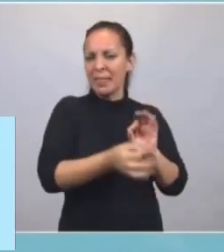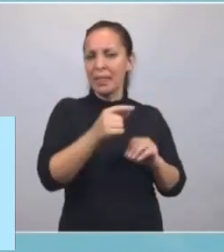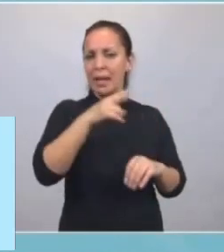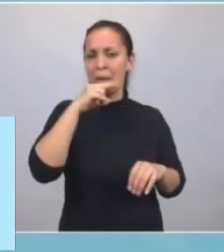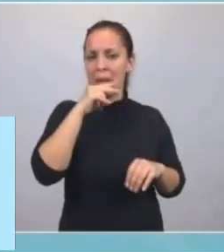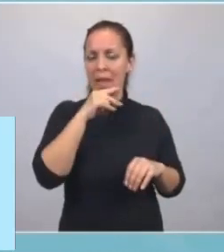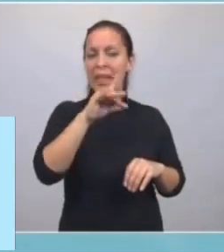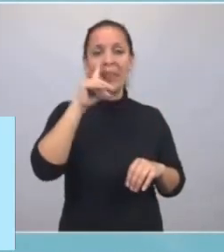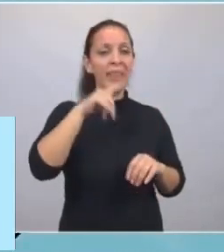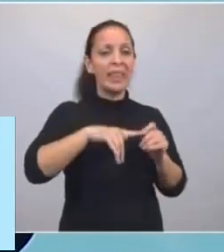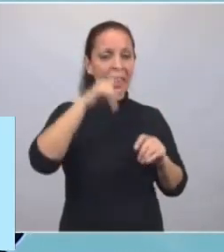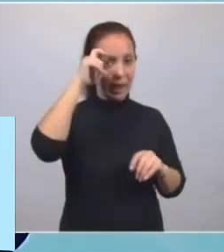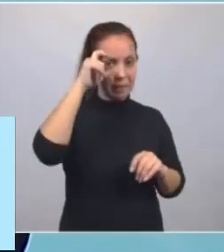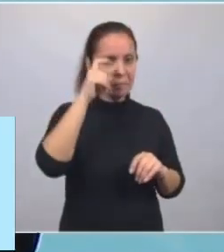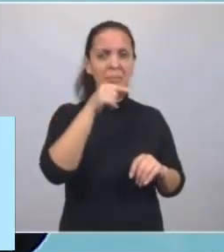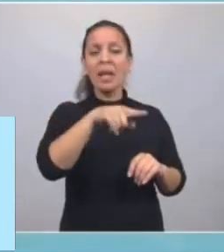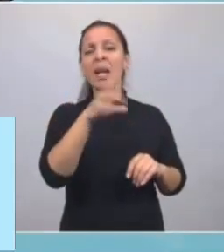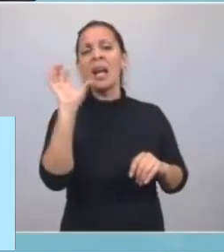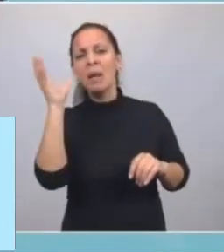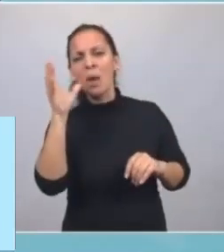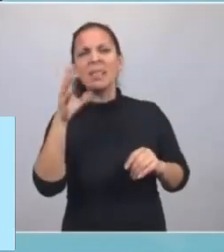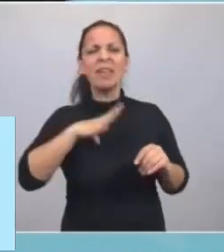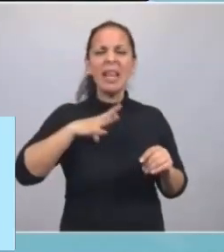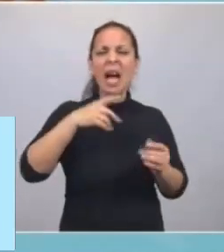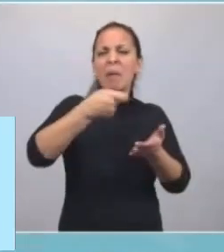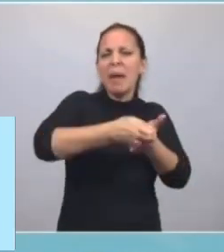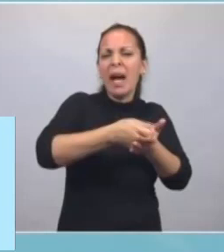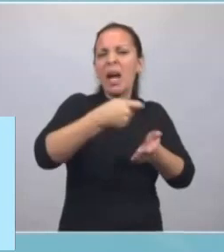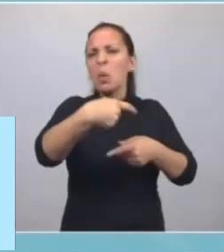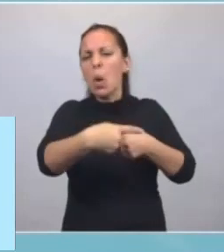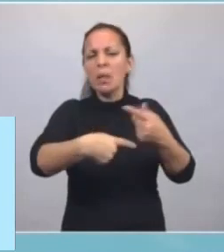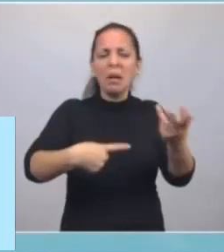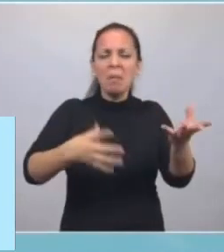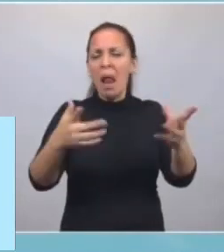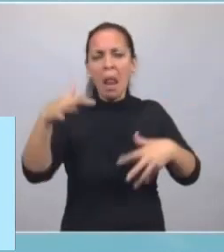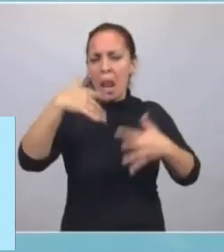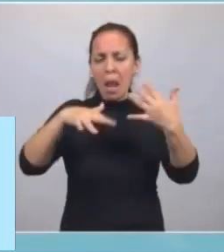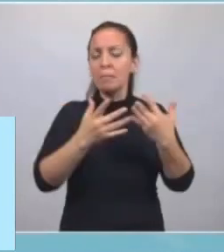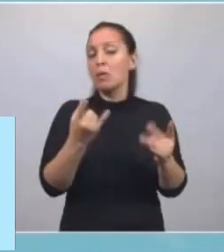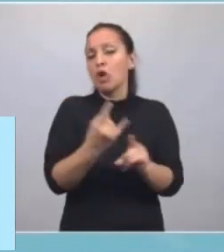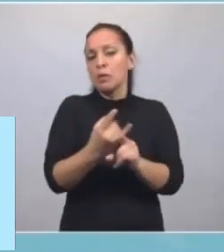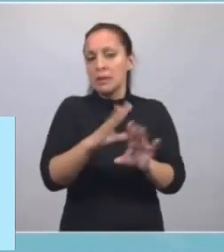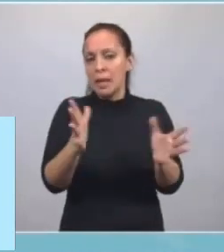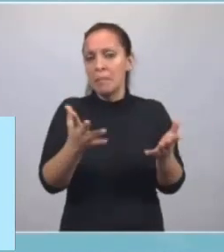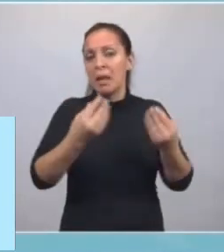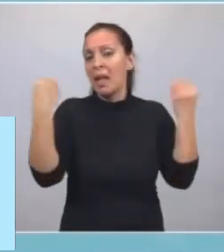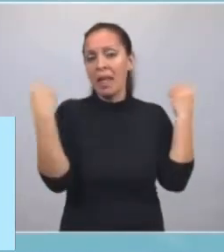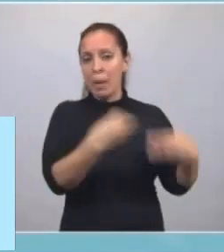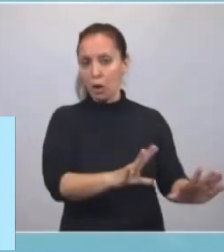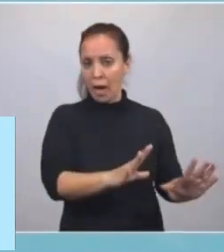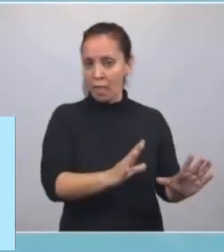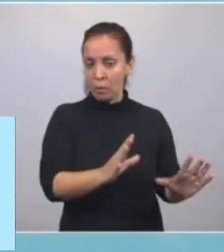no habían pagado ni siquiera no sé qué readecuación una cuota Bueno como todo enojaron las obras sin hacer